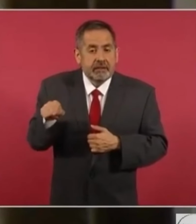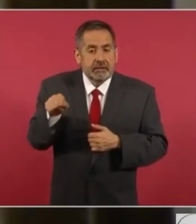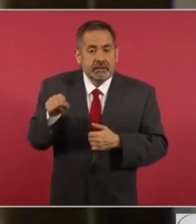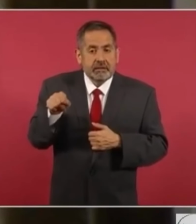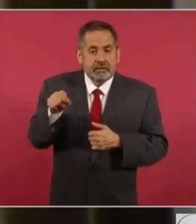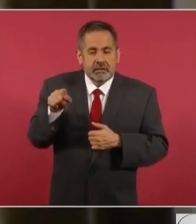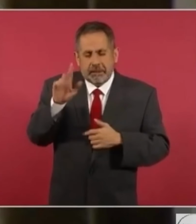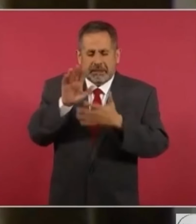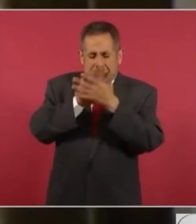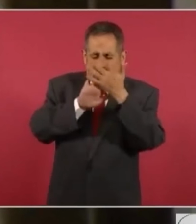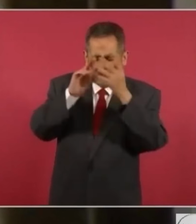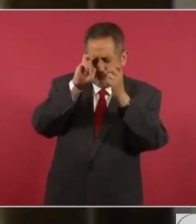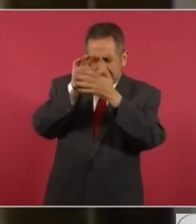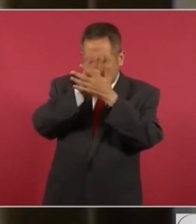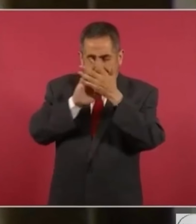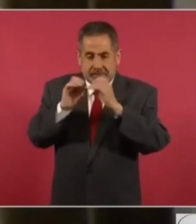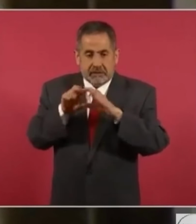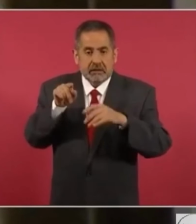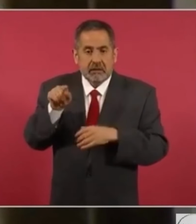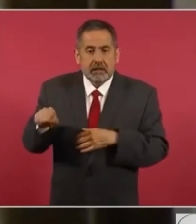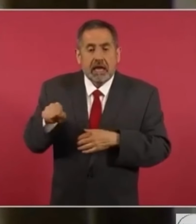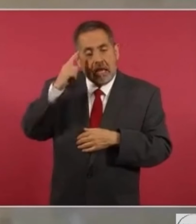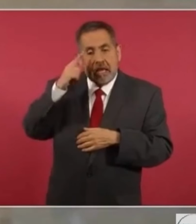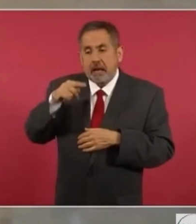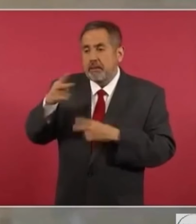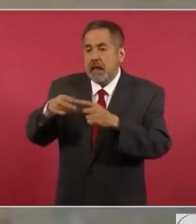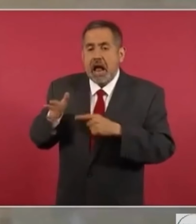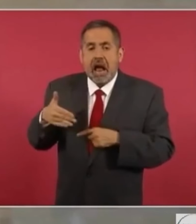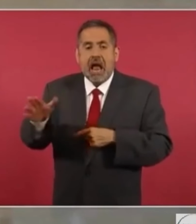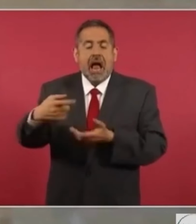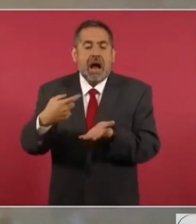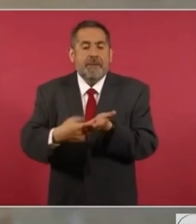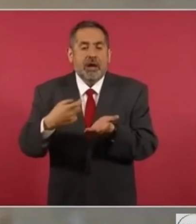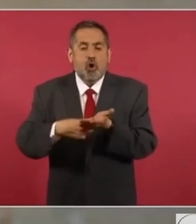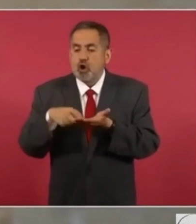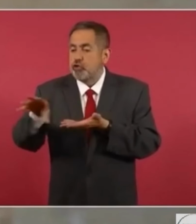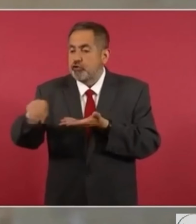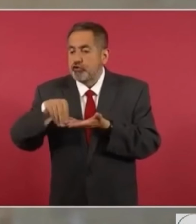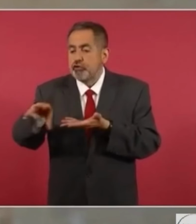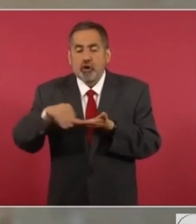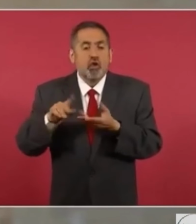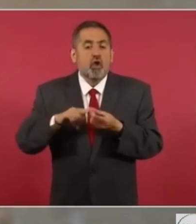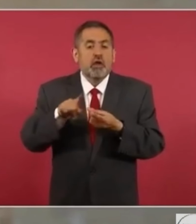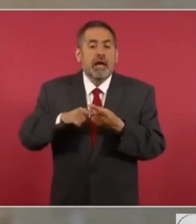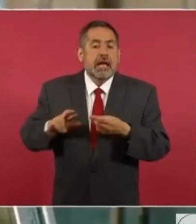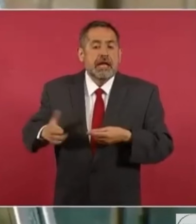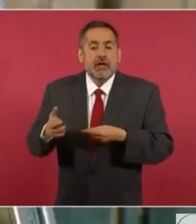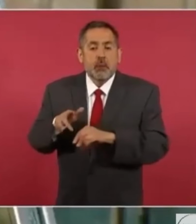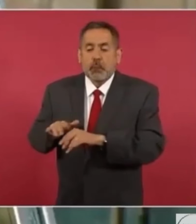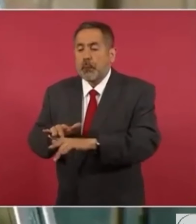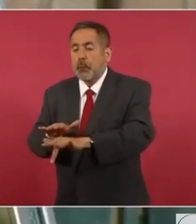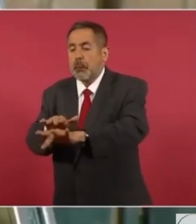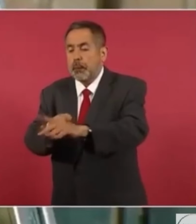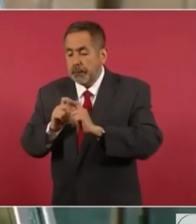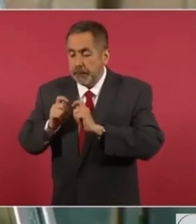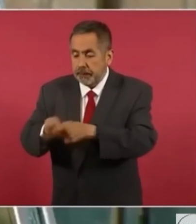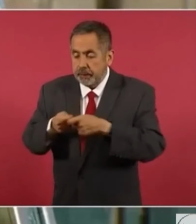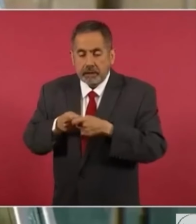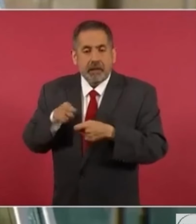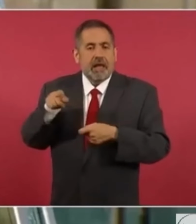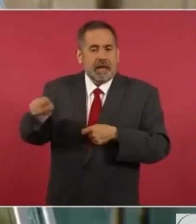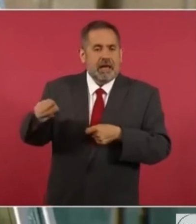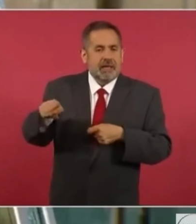casi entre sueños, dice, pescar camaroncitos en los arroyos de los Xochitlán